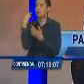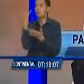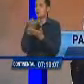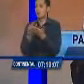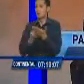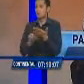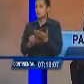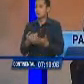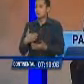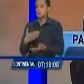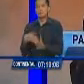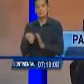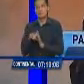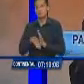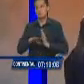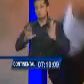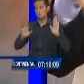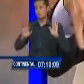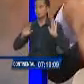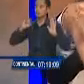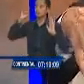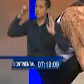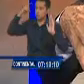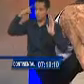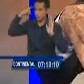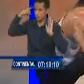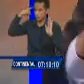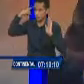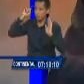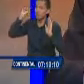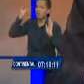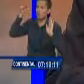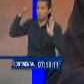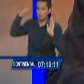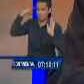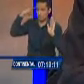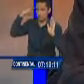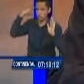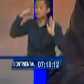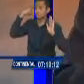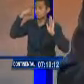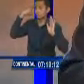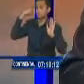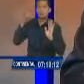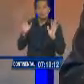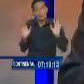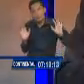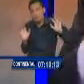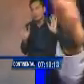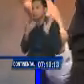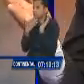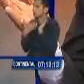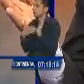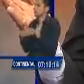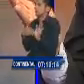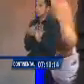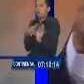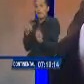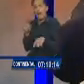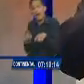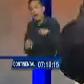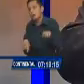yo tengo. Déficit fiscal del gobierno. Del gobierno. Exactamente. Entonces, suponte tú, y así suele